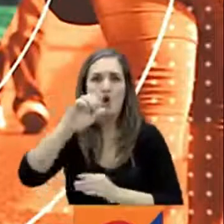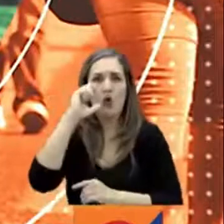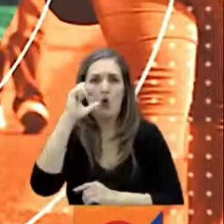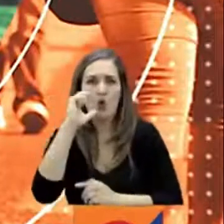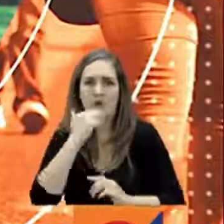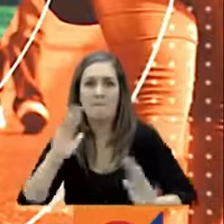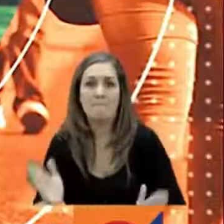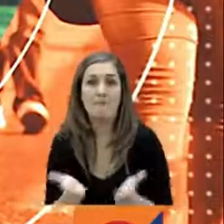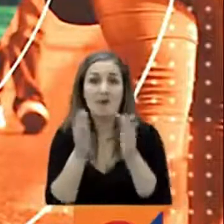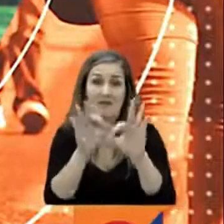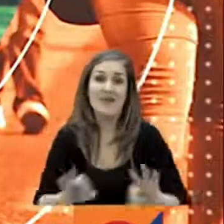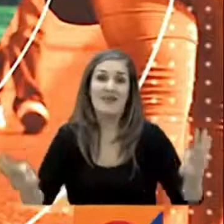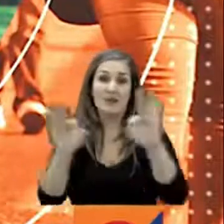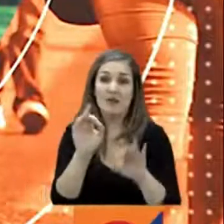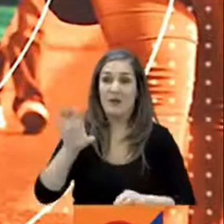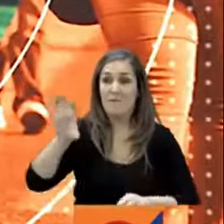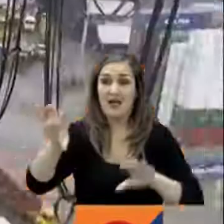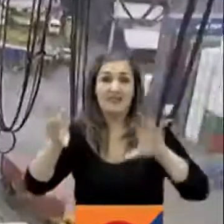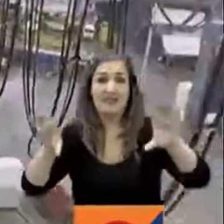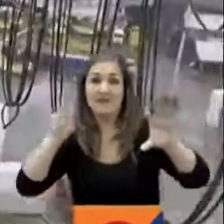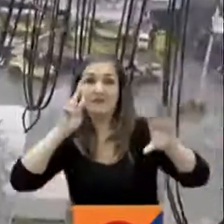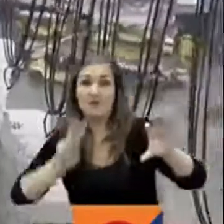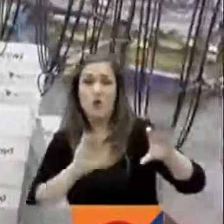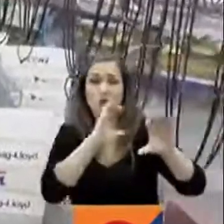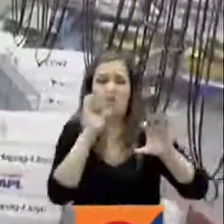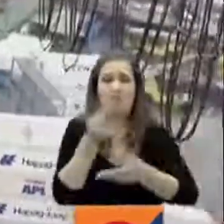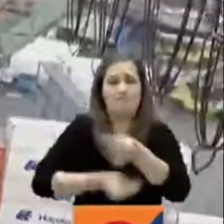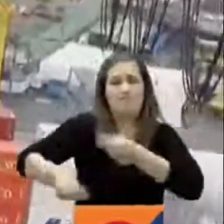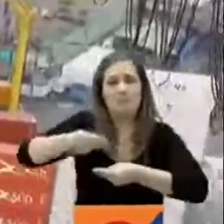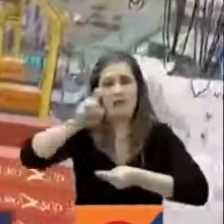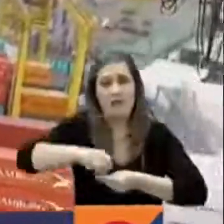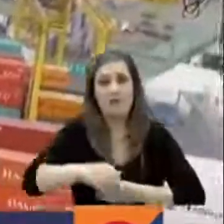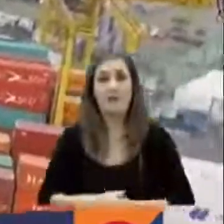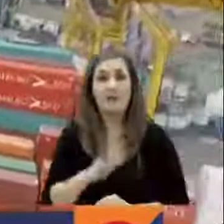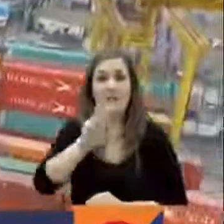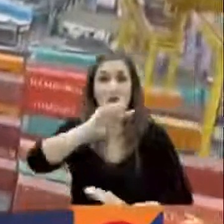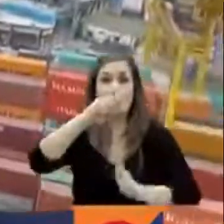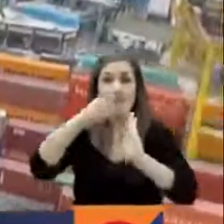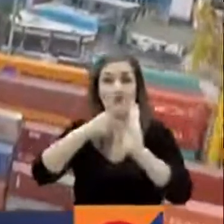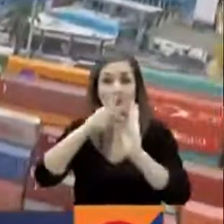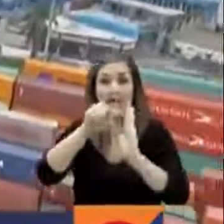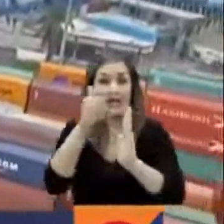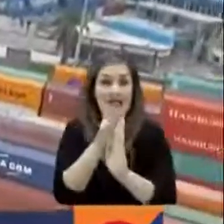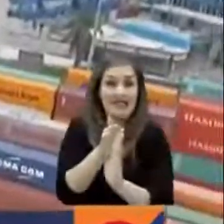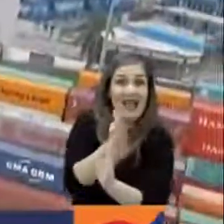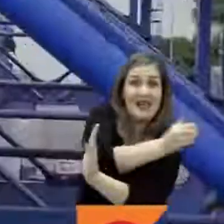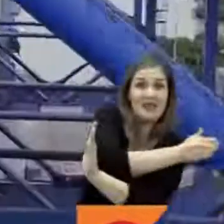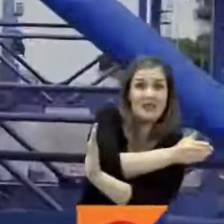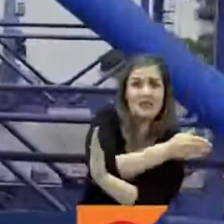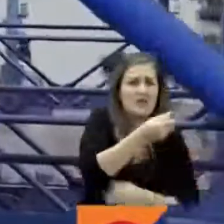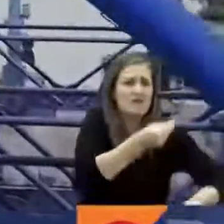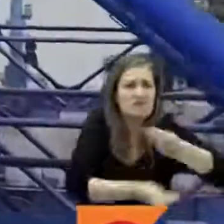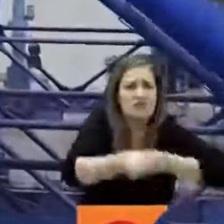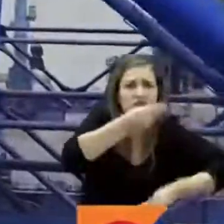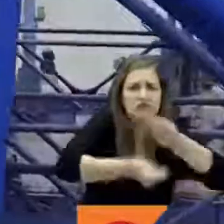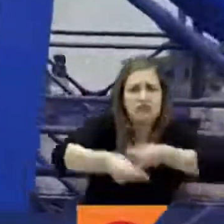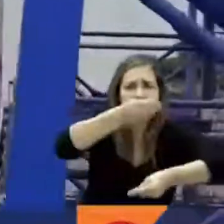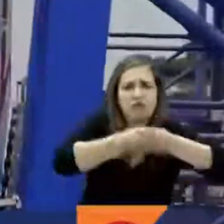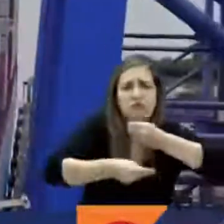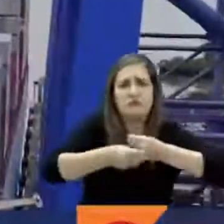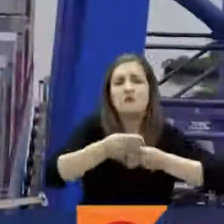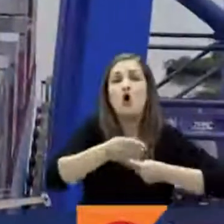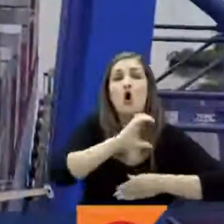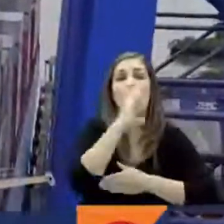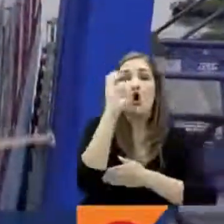relaciones comerciales entre los dos países. Antes del año 2010, Colombia exportaba a Venezuela en promedio entre 5.000 y 6.000